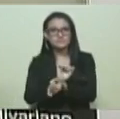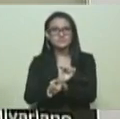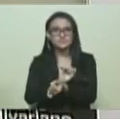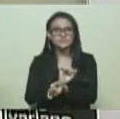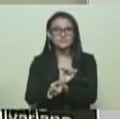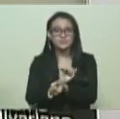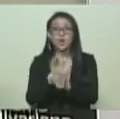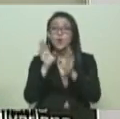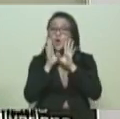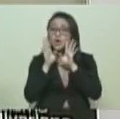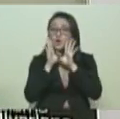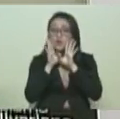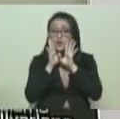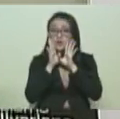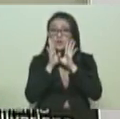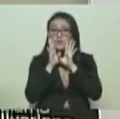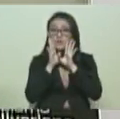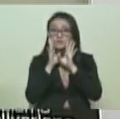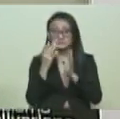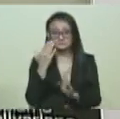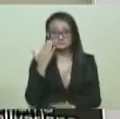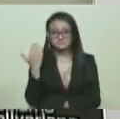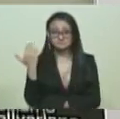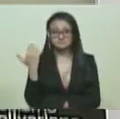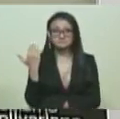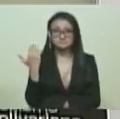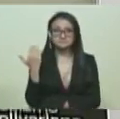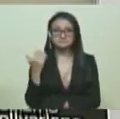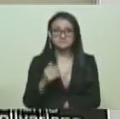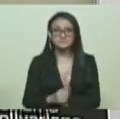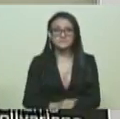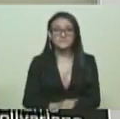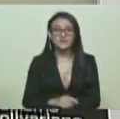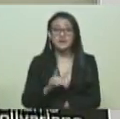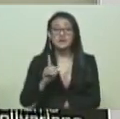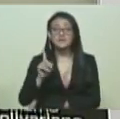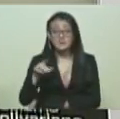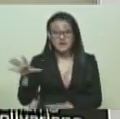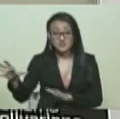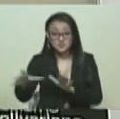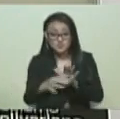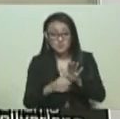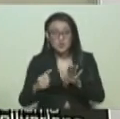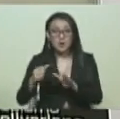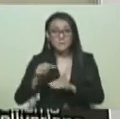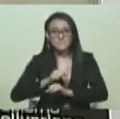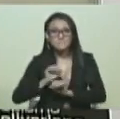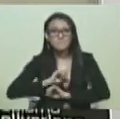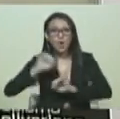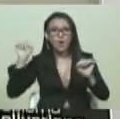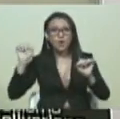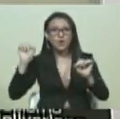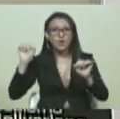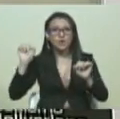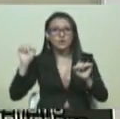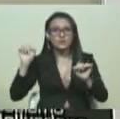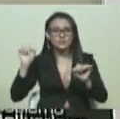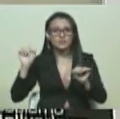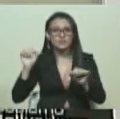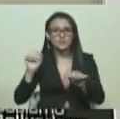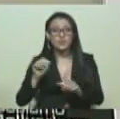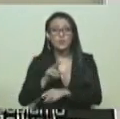Díaz luego de su captura y luego de haberle incautado los explosivos que iban a